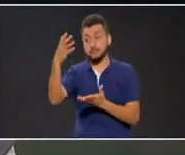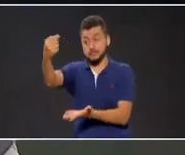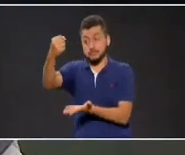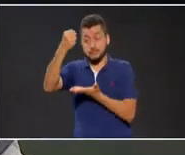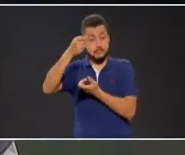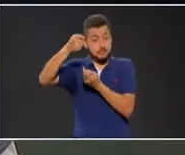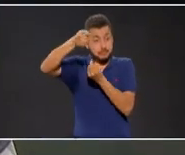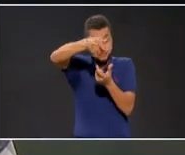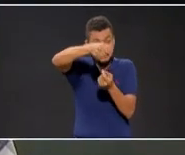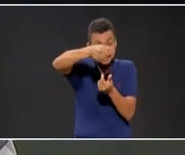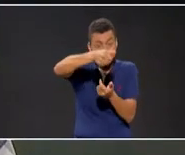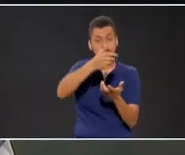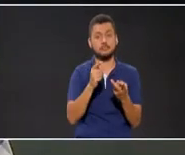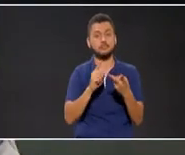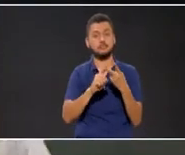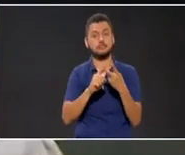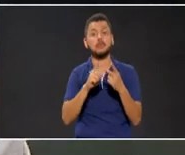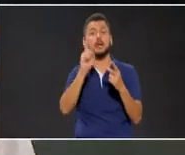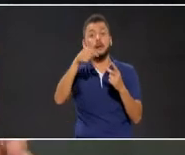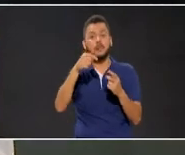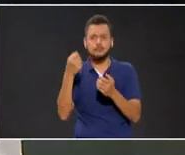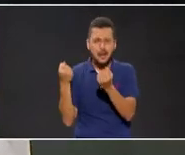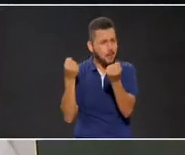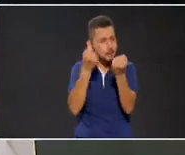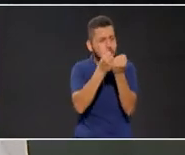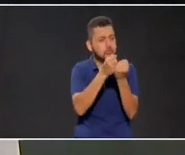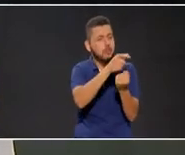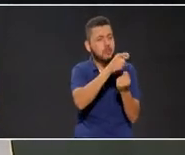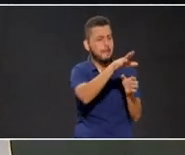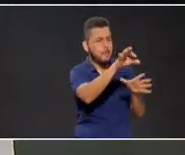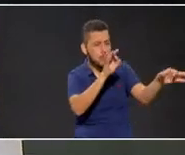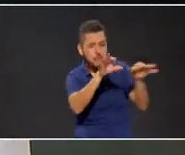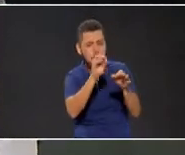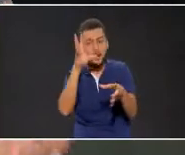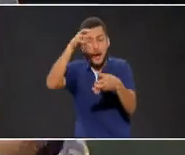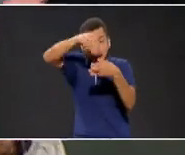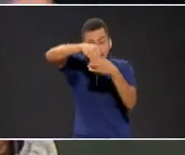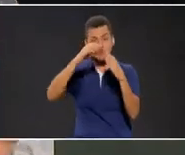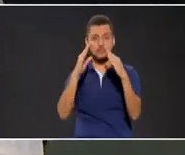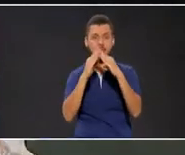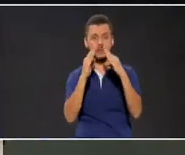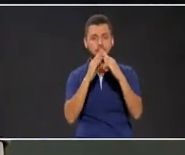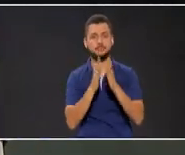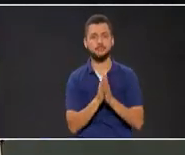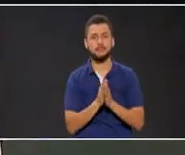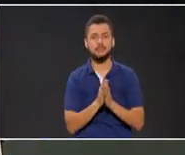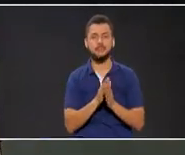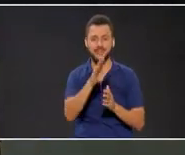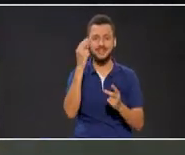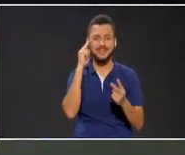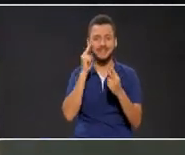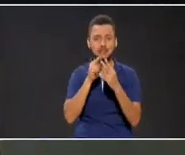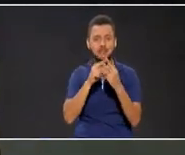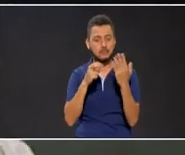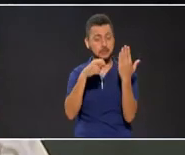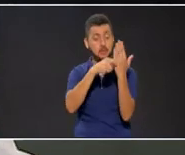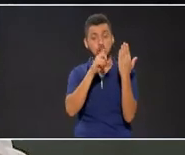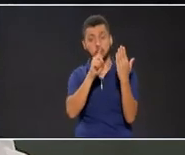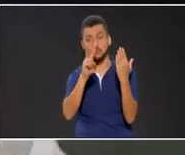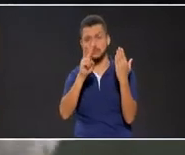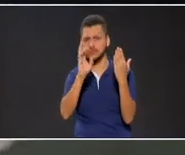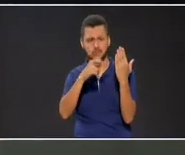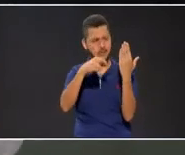que mire él yo he dicho esto en el estrato cero que existe que siempre lo digo estrato 1 y 2 les